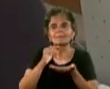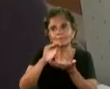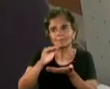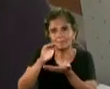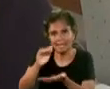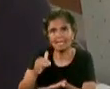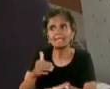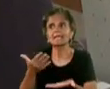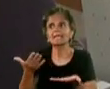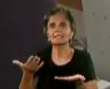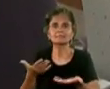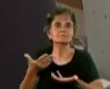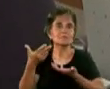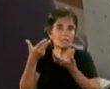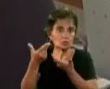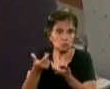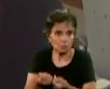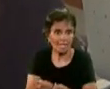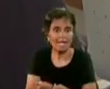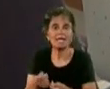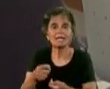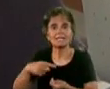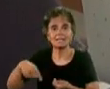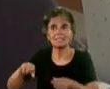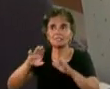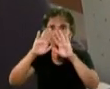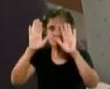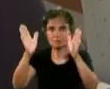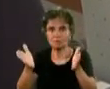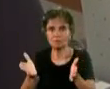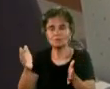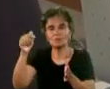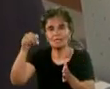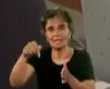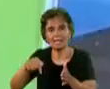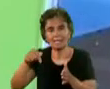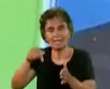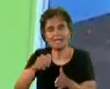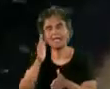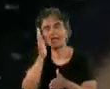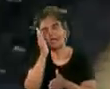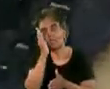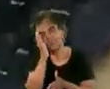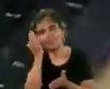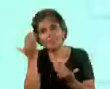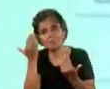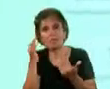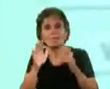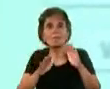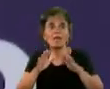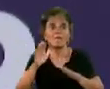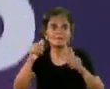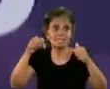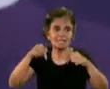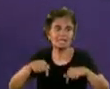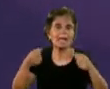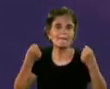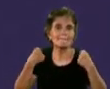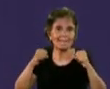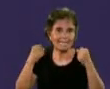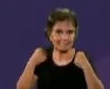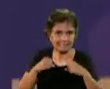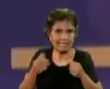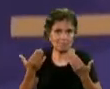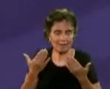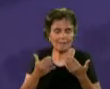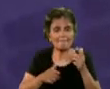la posibilidad de que puedan usar nuestras residencias cuando tengan que hacer una práctica aquí en la capital. Tenemos mucho alumnado